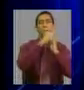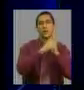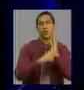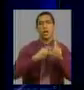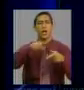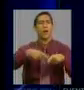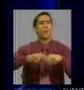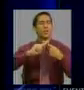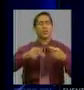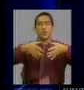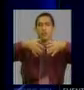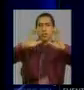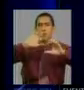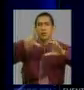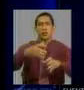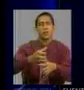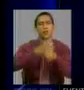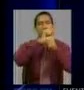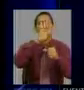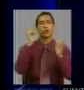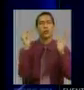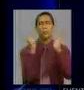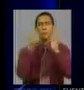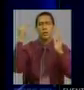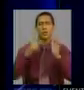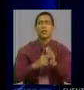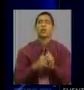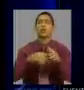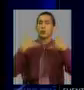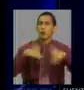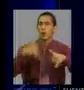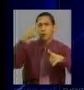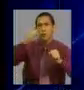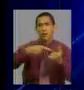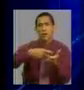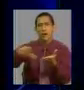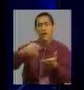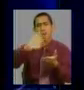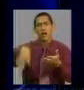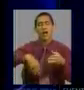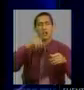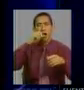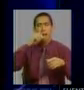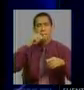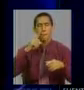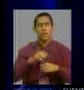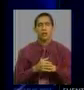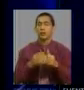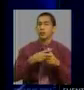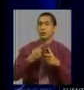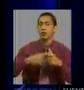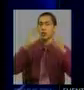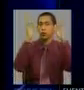Hasta inicios de diciembre se habían decomisado más de 8.000 máquinas para garantizar el pago de liquidaciones a los trabajadores. Del